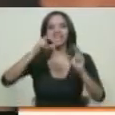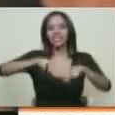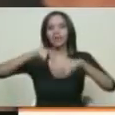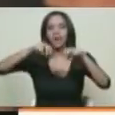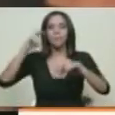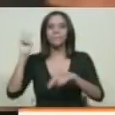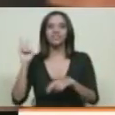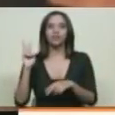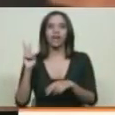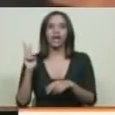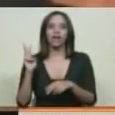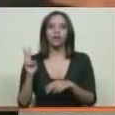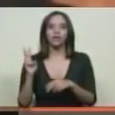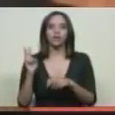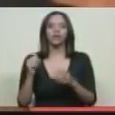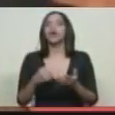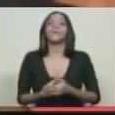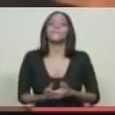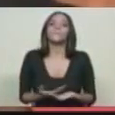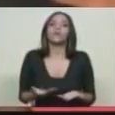venezolano